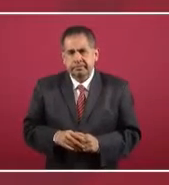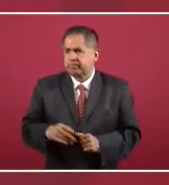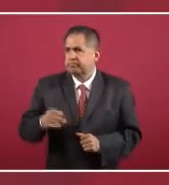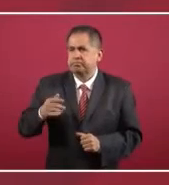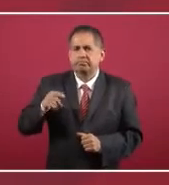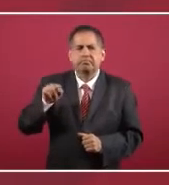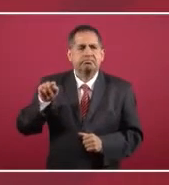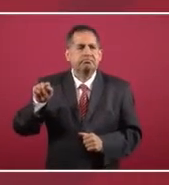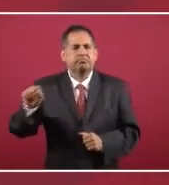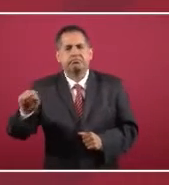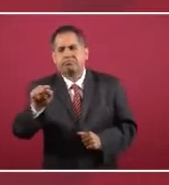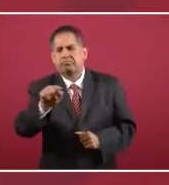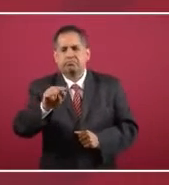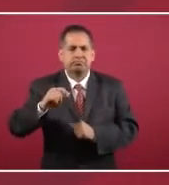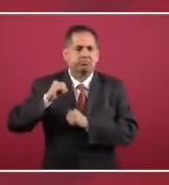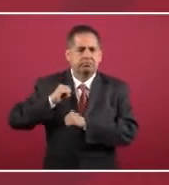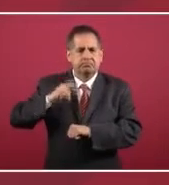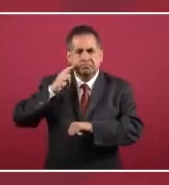cargos,